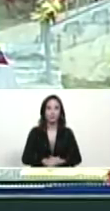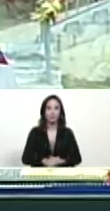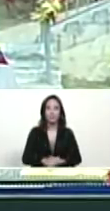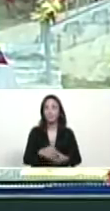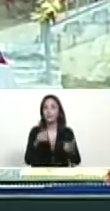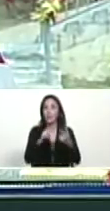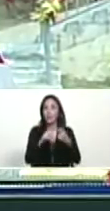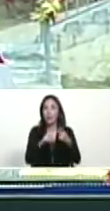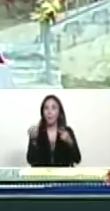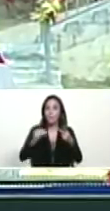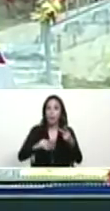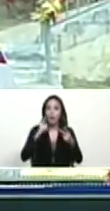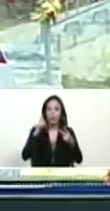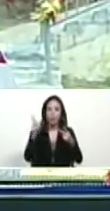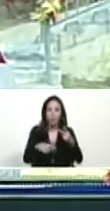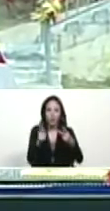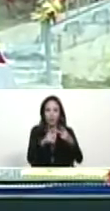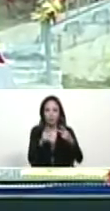Igualmente le di su llave